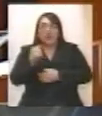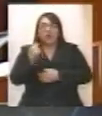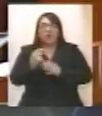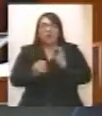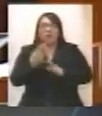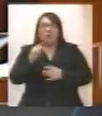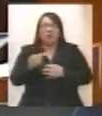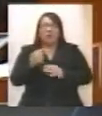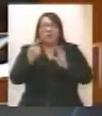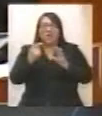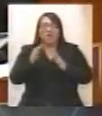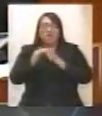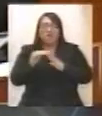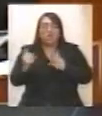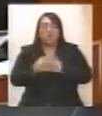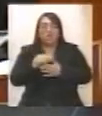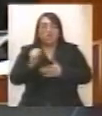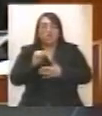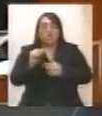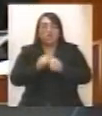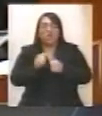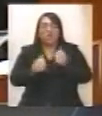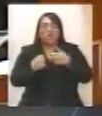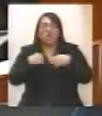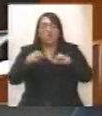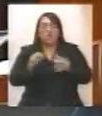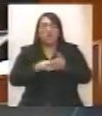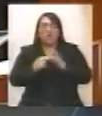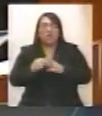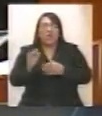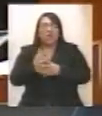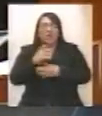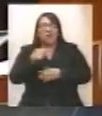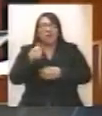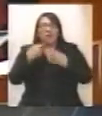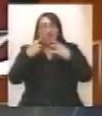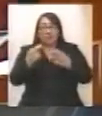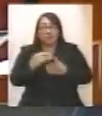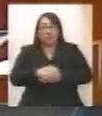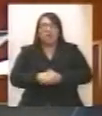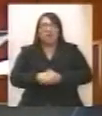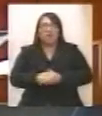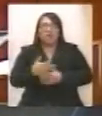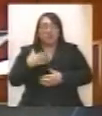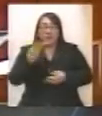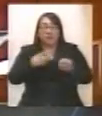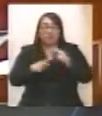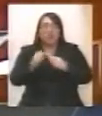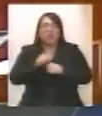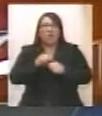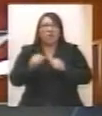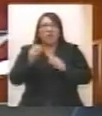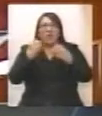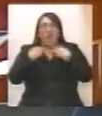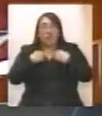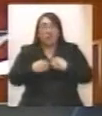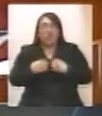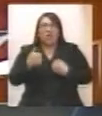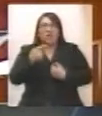11,7 millones de nuevos soles, lo que permitirá, entre otros resultados, incrementar el número de abogados